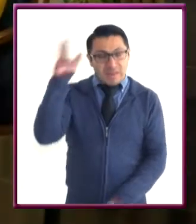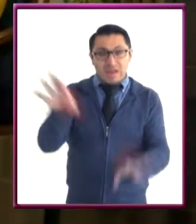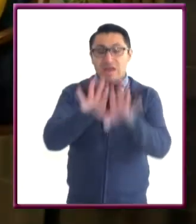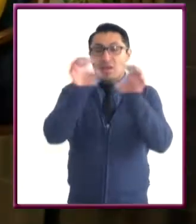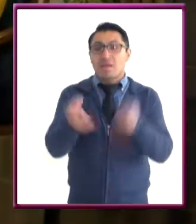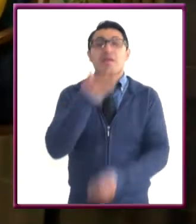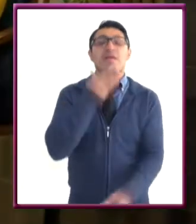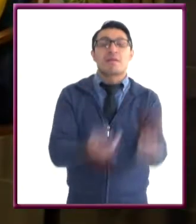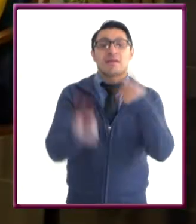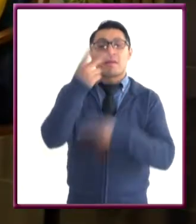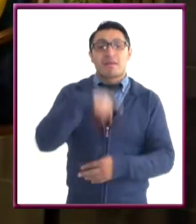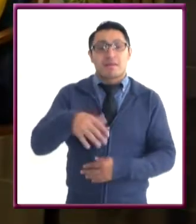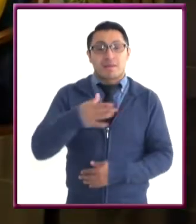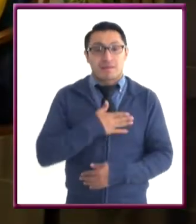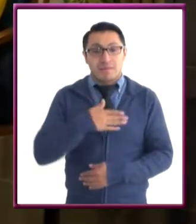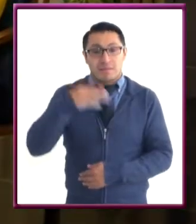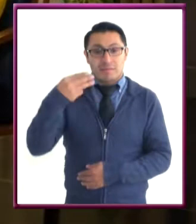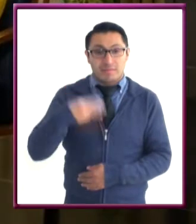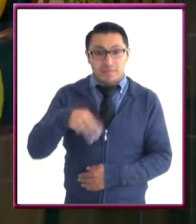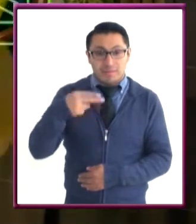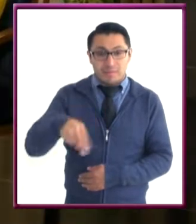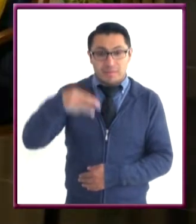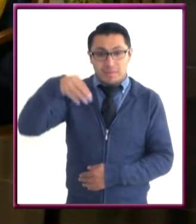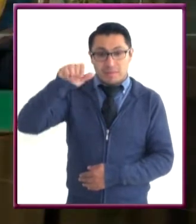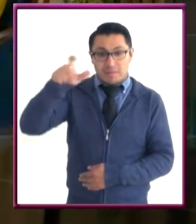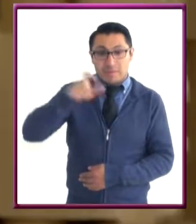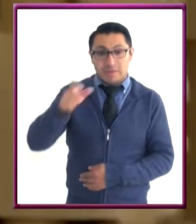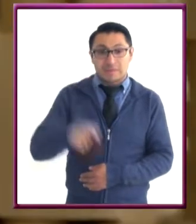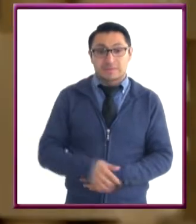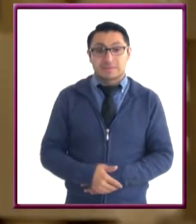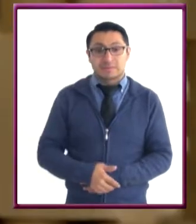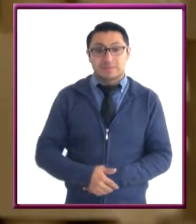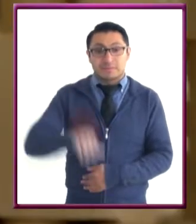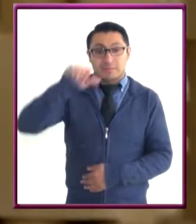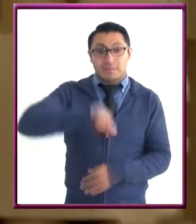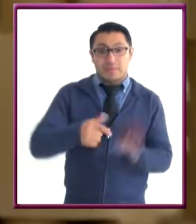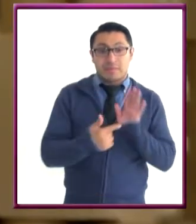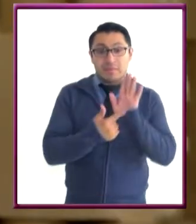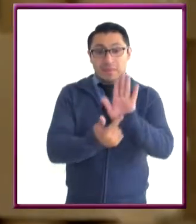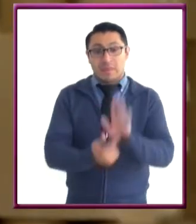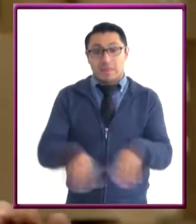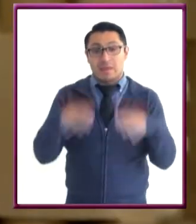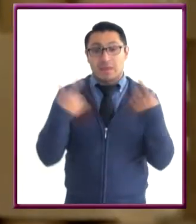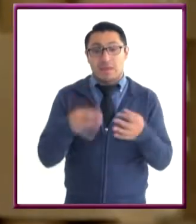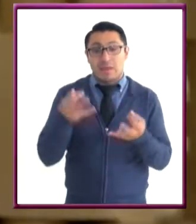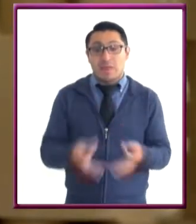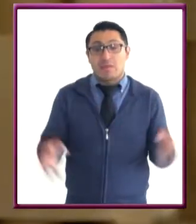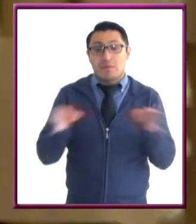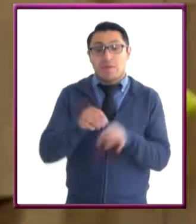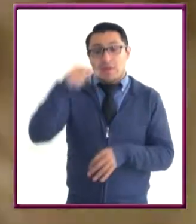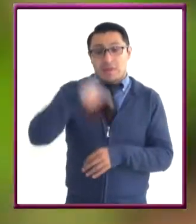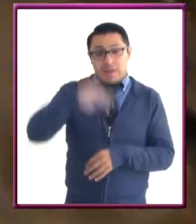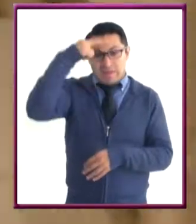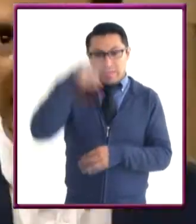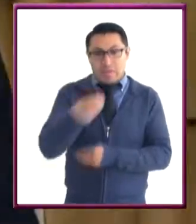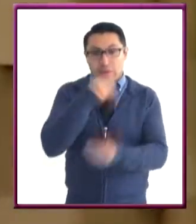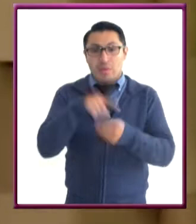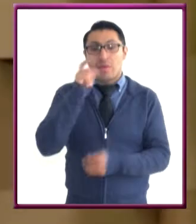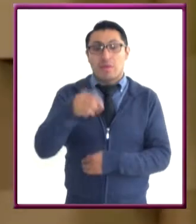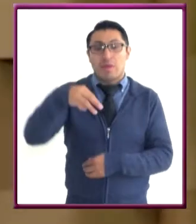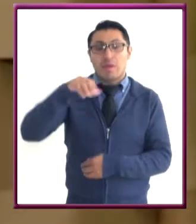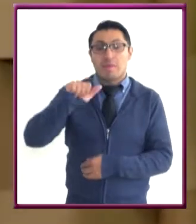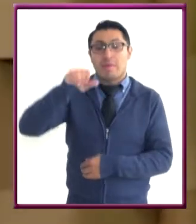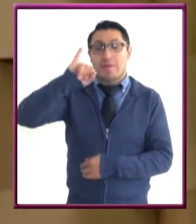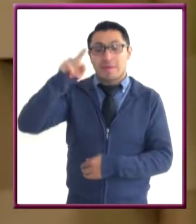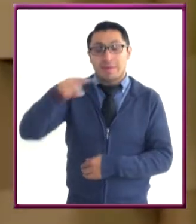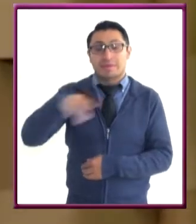¿Cómo les va? Bienvenidos, yo soy Max Espejel y esto es Agenda Verde. Hoy les presentaremos una de las riquezas de México, el maíz.